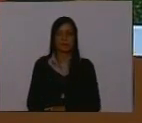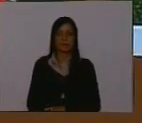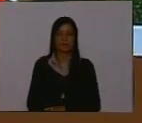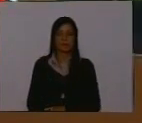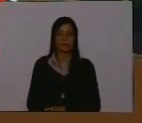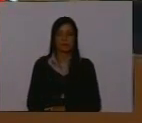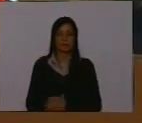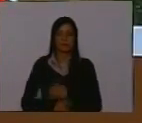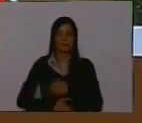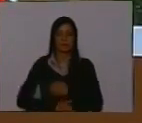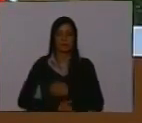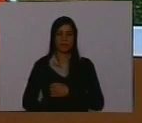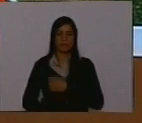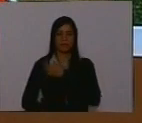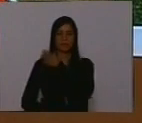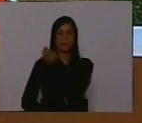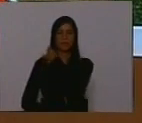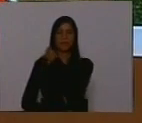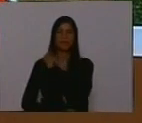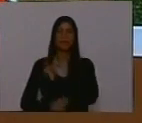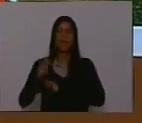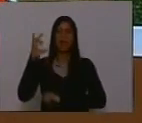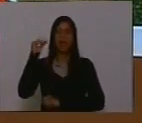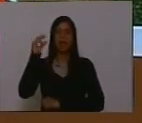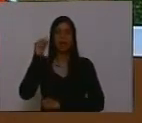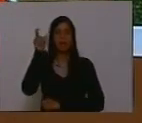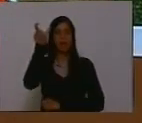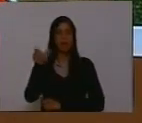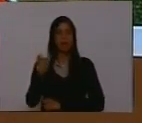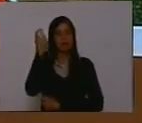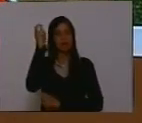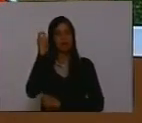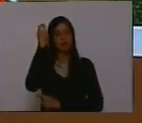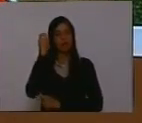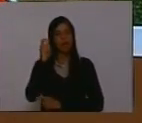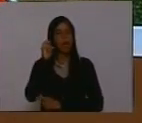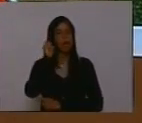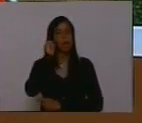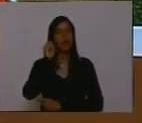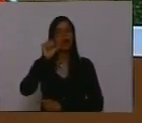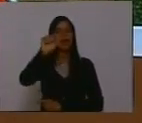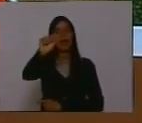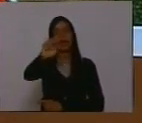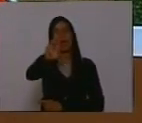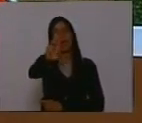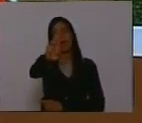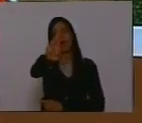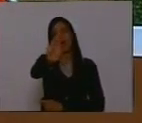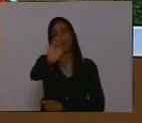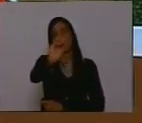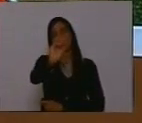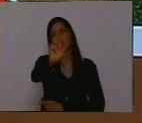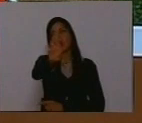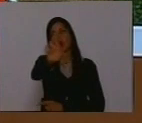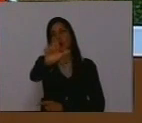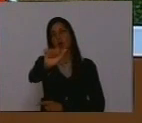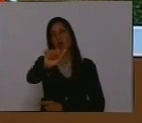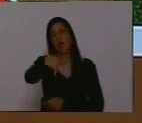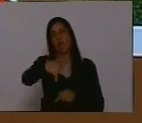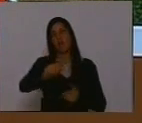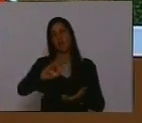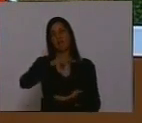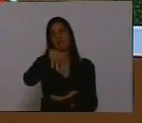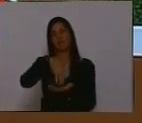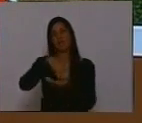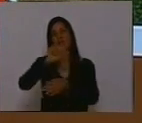la diputada Aurora Morales, presidenta del Consejo Legislativo de aquí, del Estado Miranda. Ah, ya